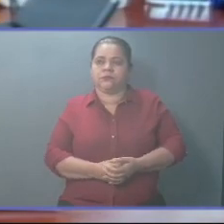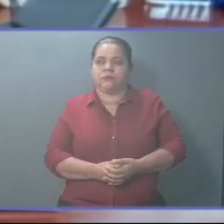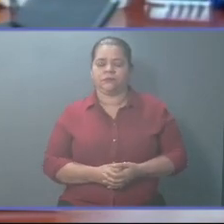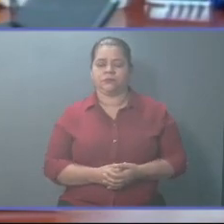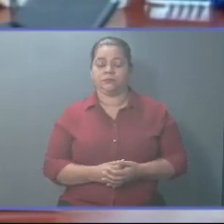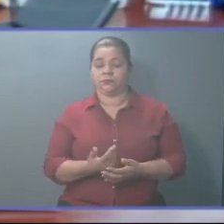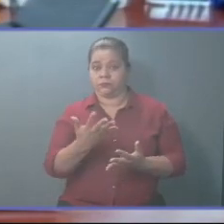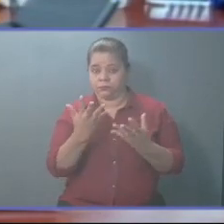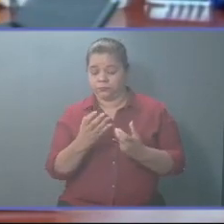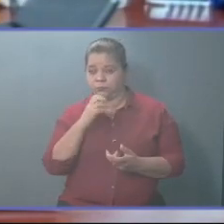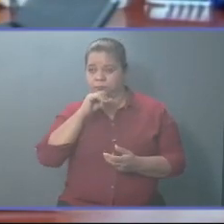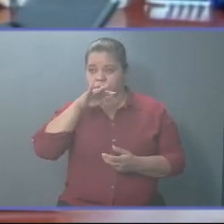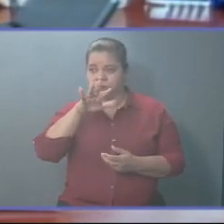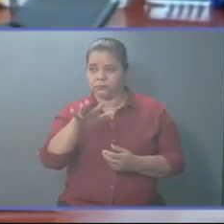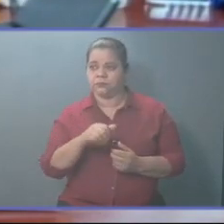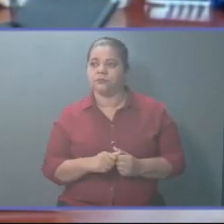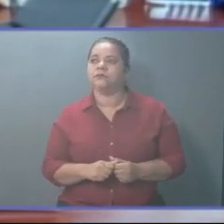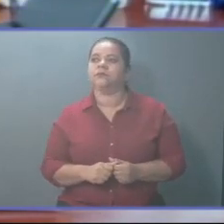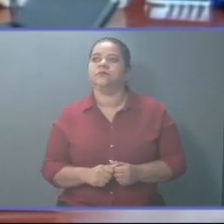decirles también que